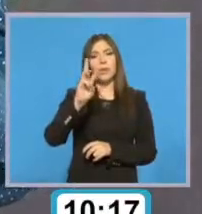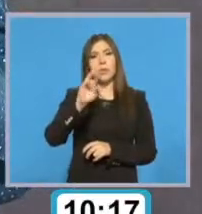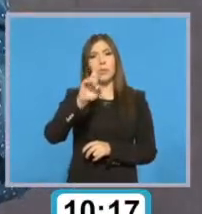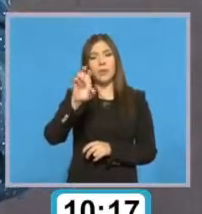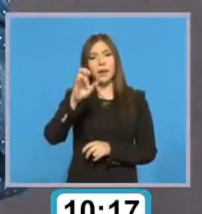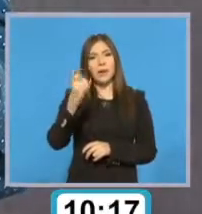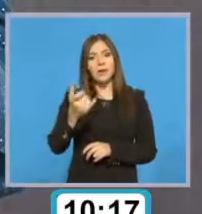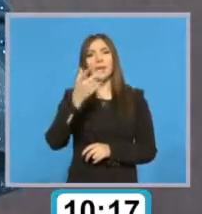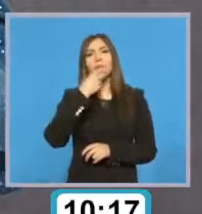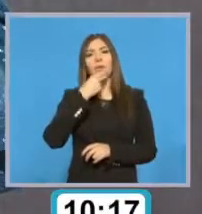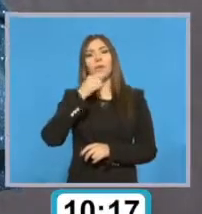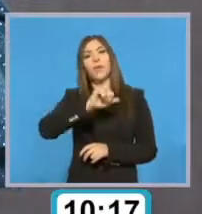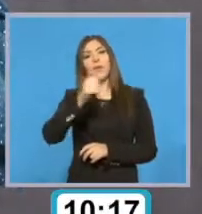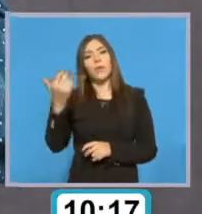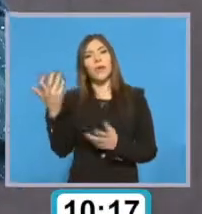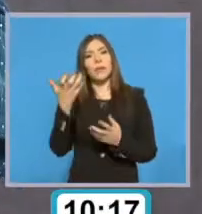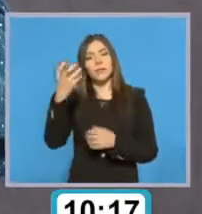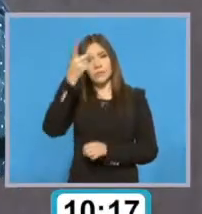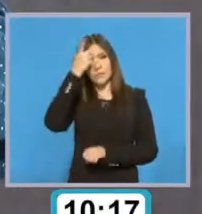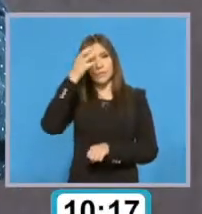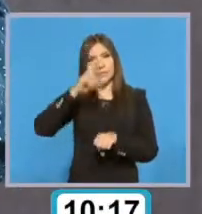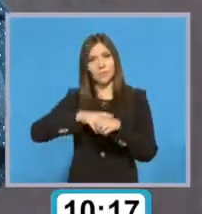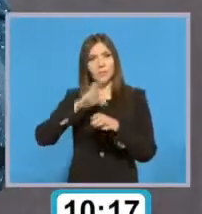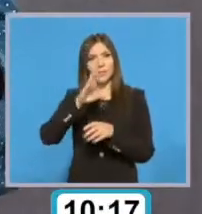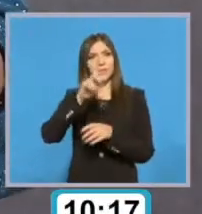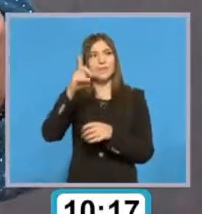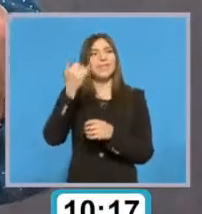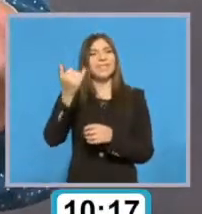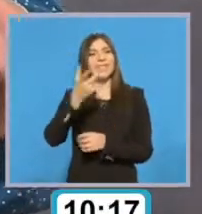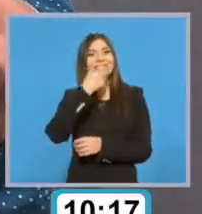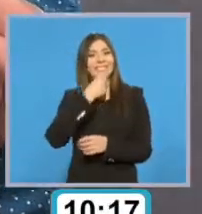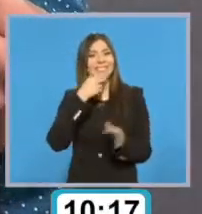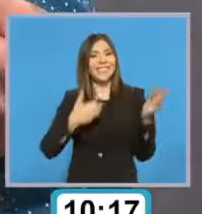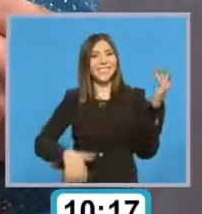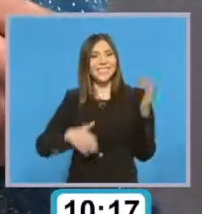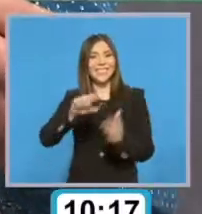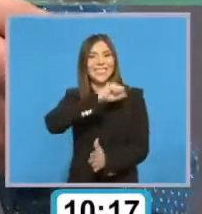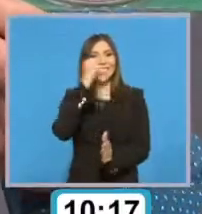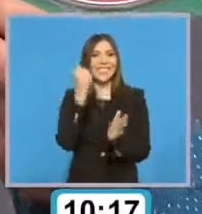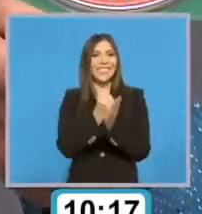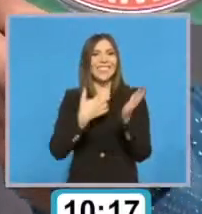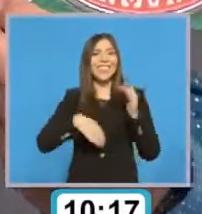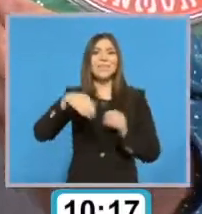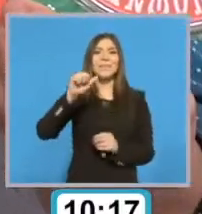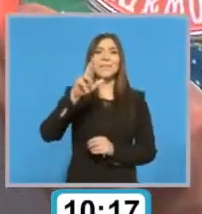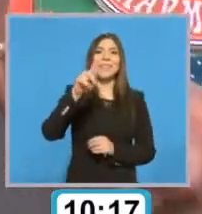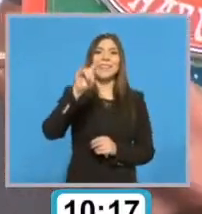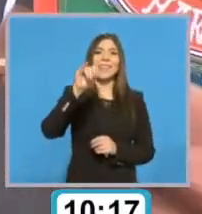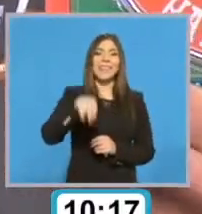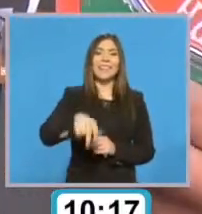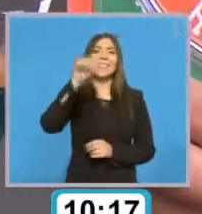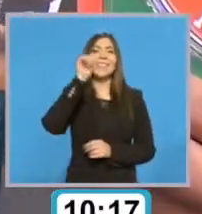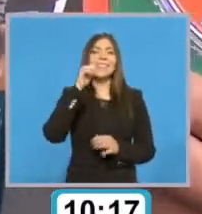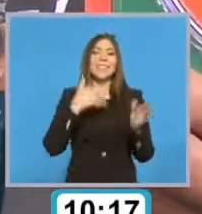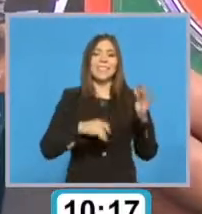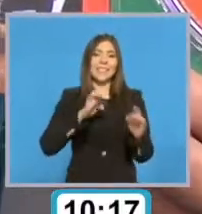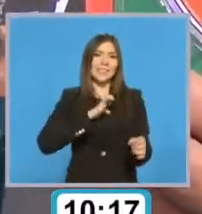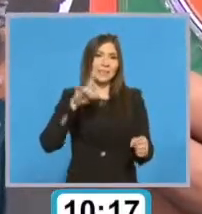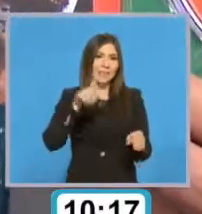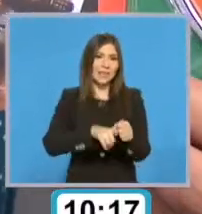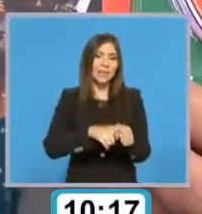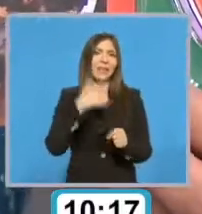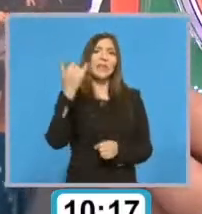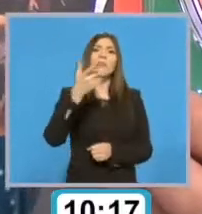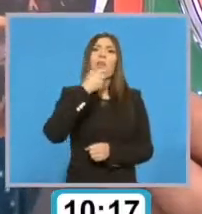Craig Thatcher, productor del disco y guitarrista emblemático de la marca de guitarras Martin, como representante de unas guitarras muy especiales. Bueno,